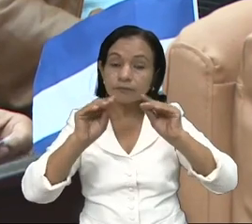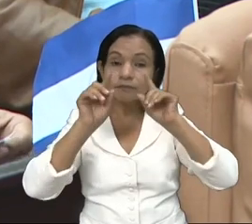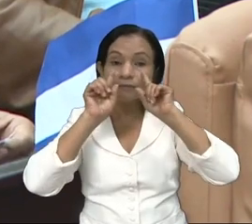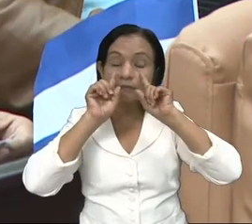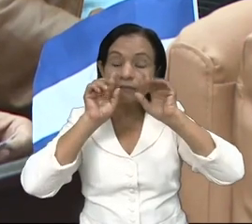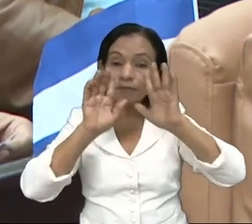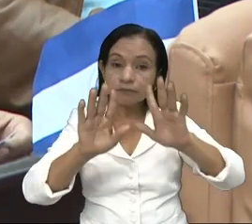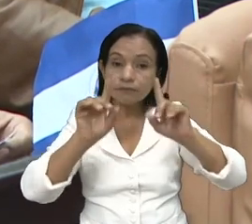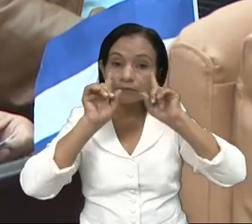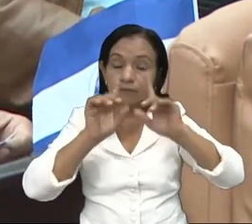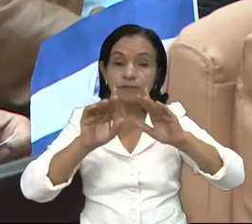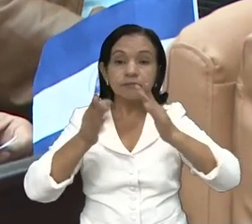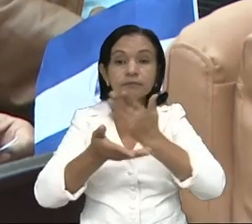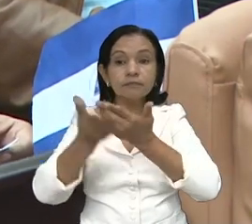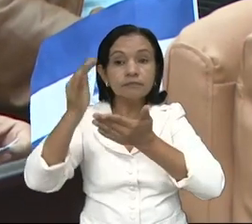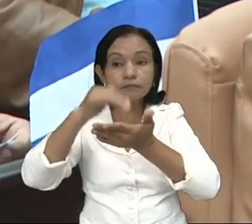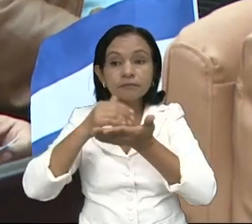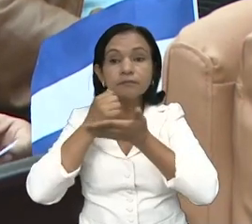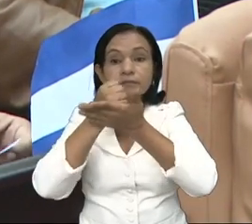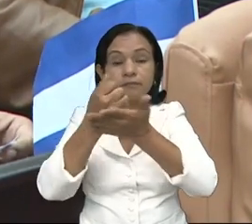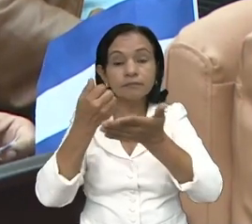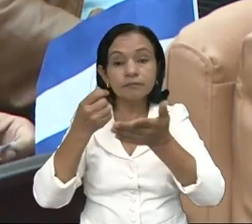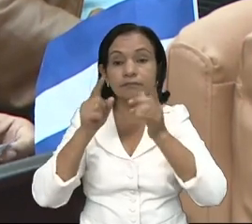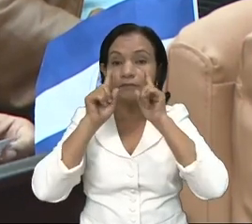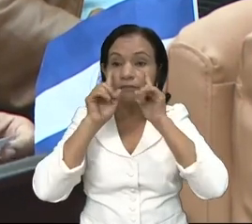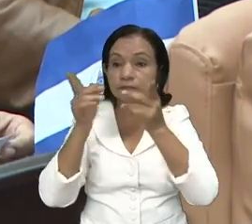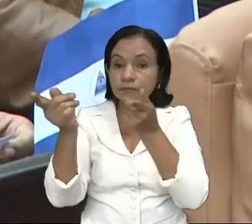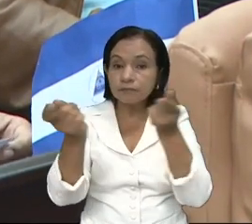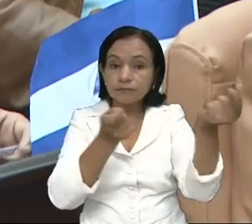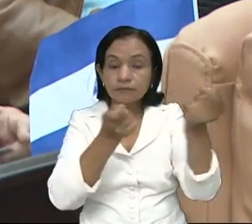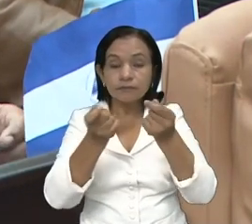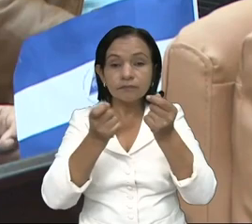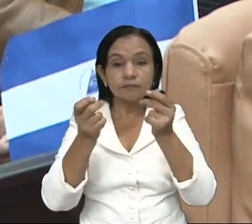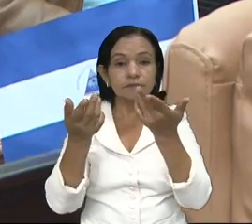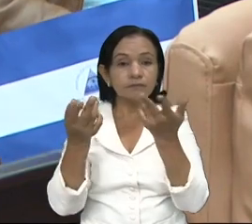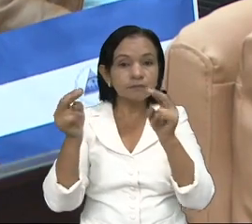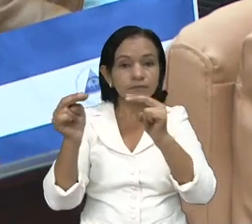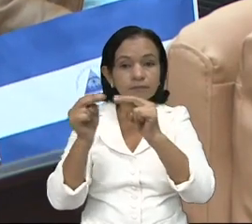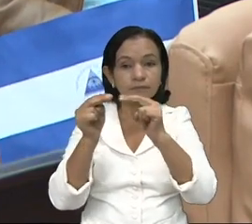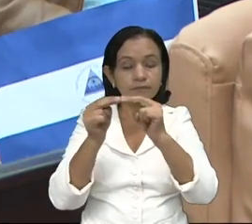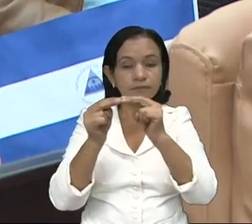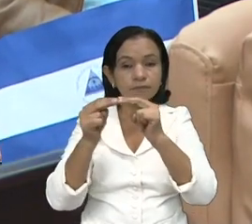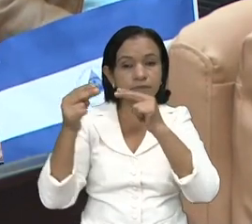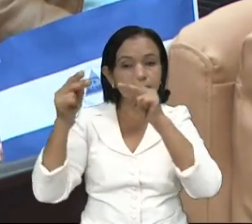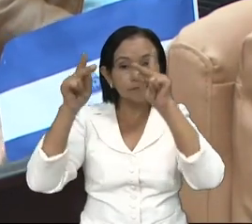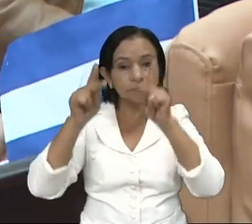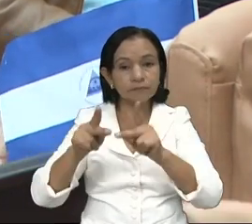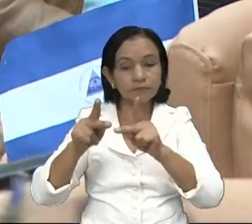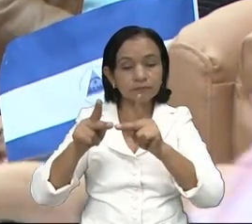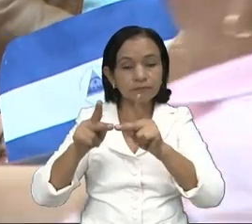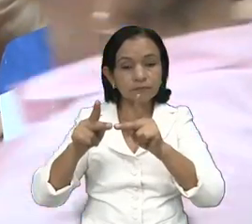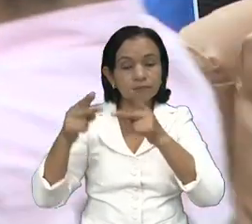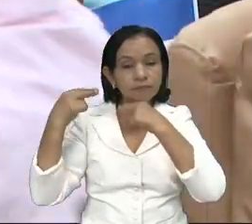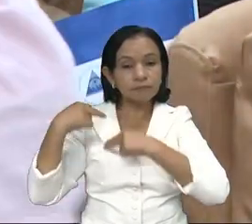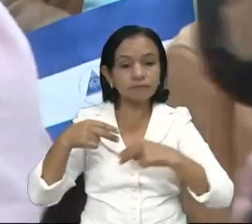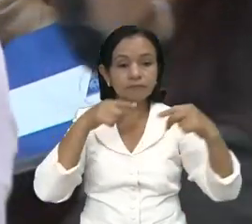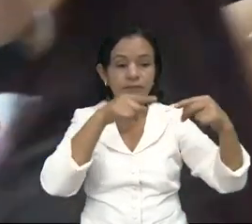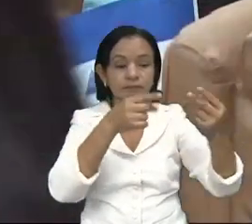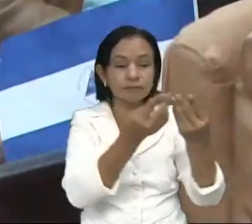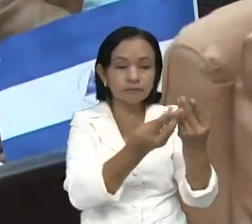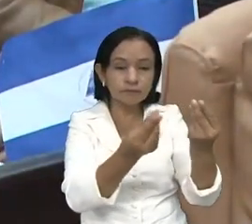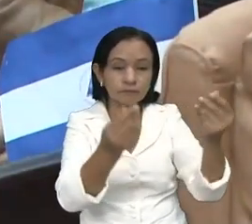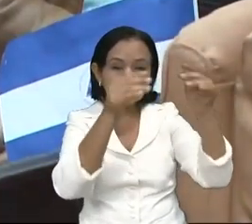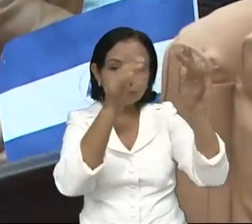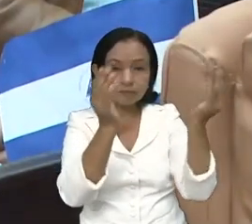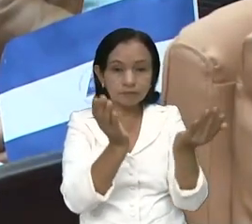restauración, protección y convivencia de los seres humanos en la Madre Tierra. El bien común de